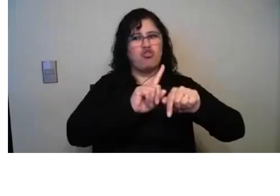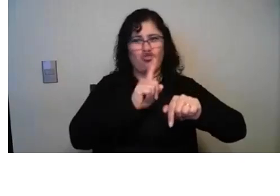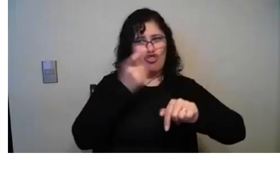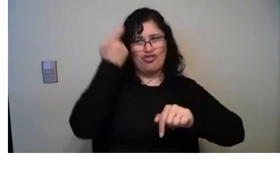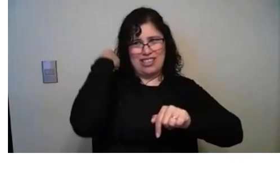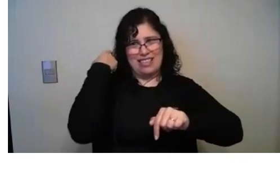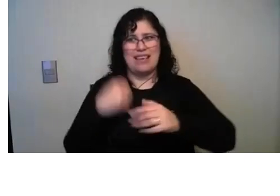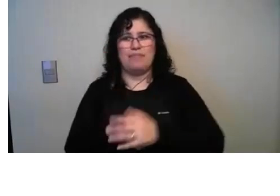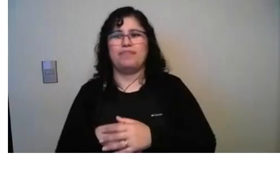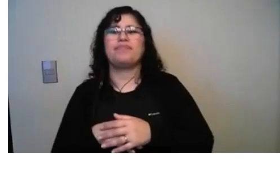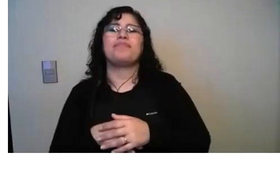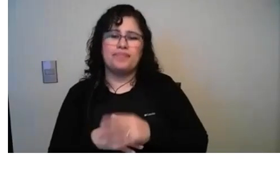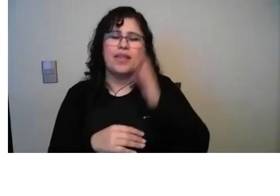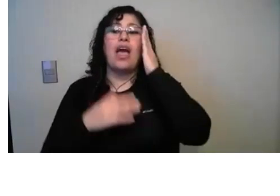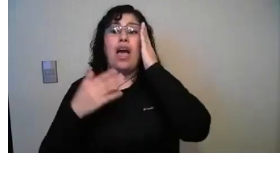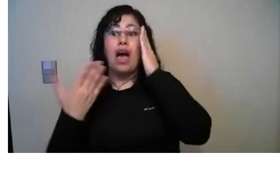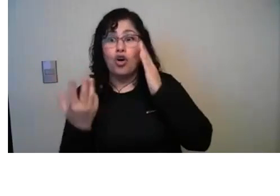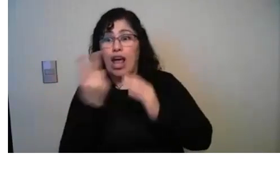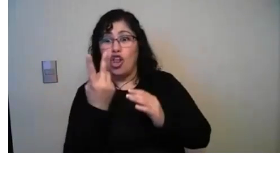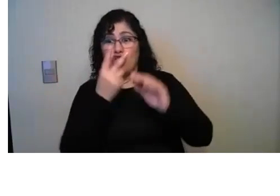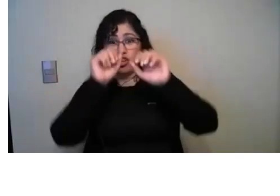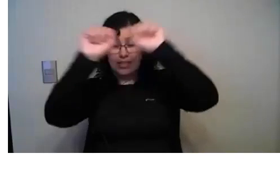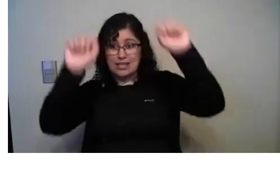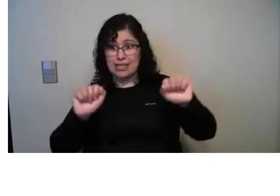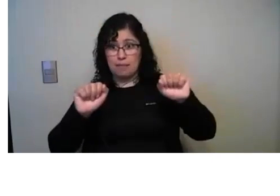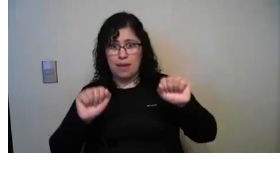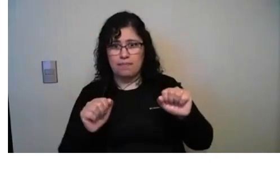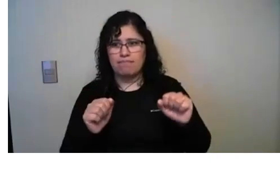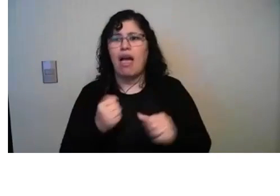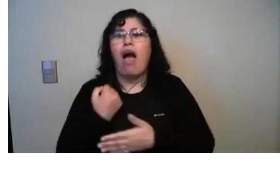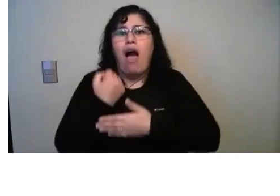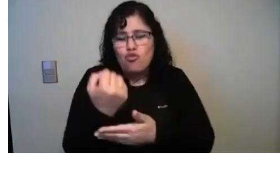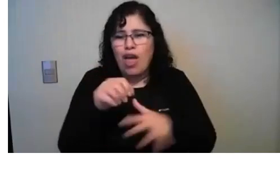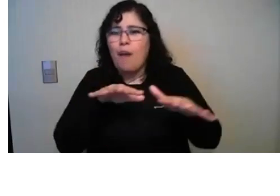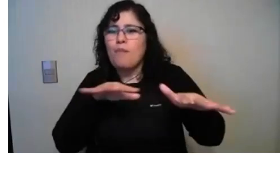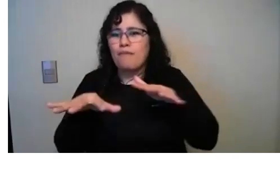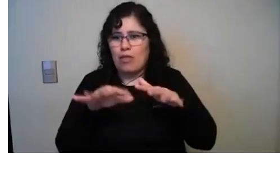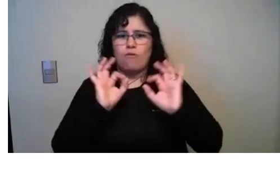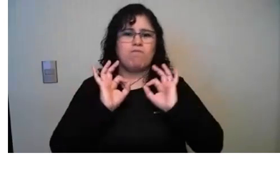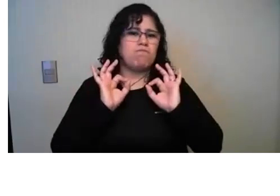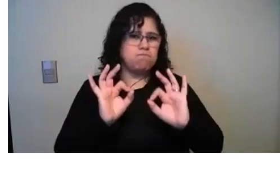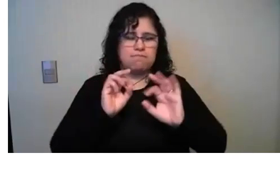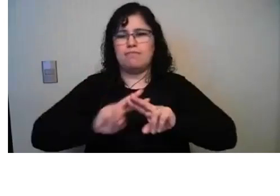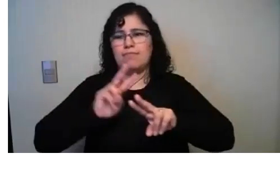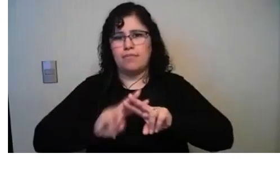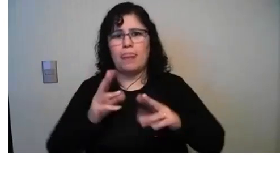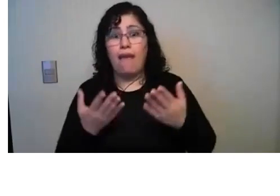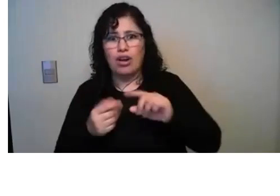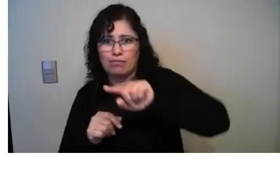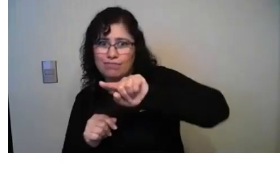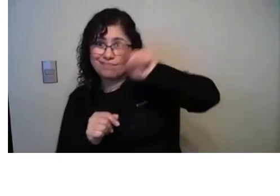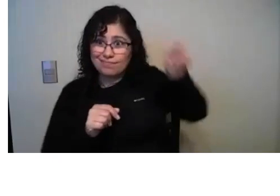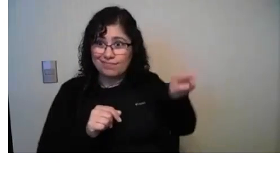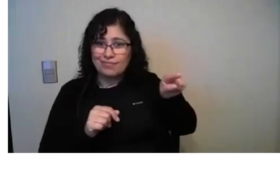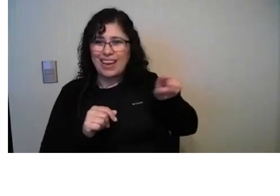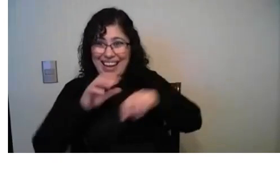ayudan a generar un movimiento perfecto. ¿Ya? Generalmente estos regulan la acción de